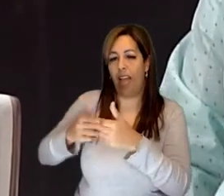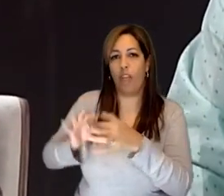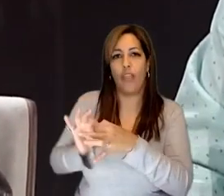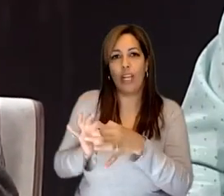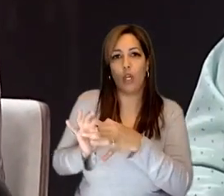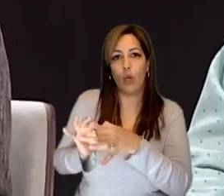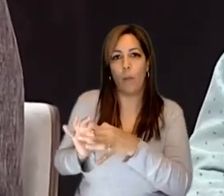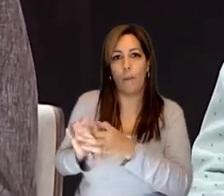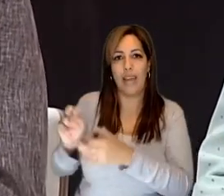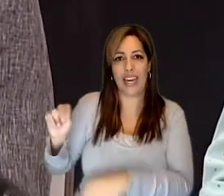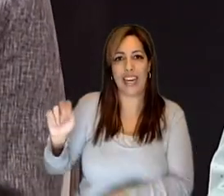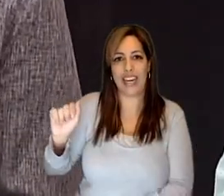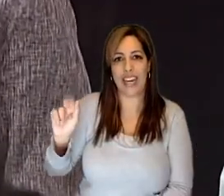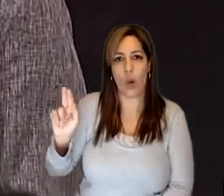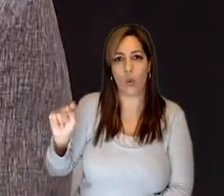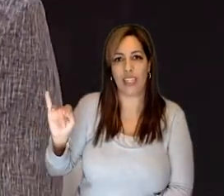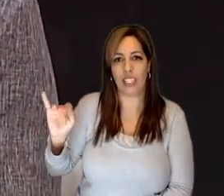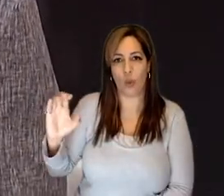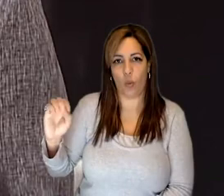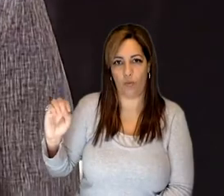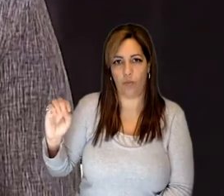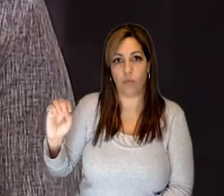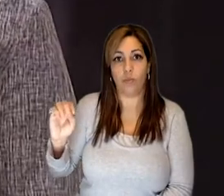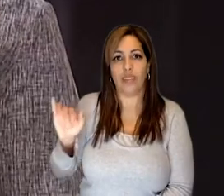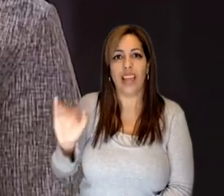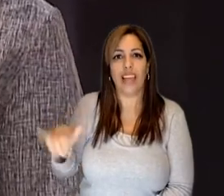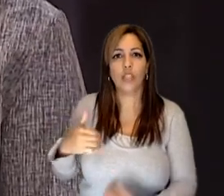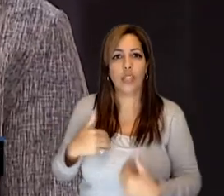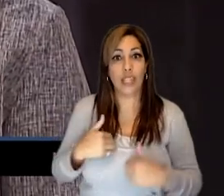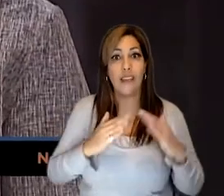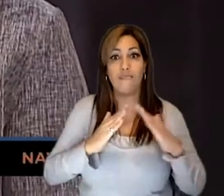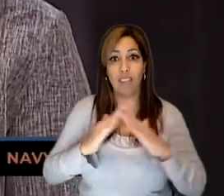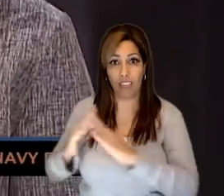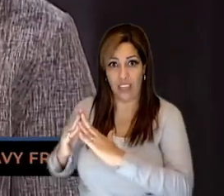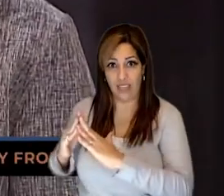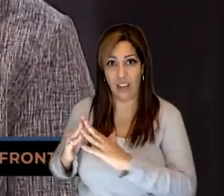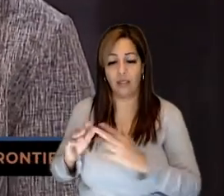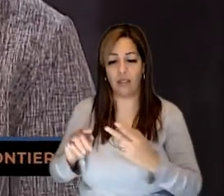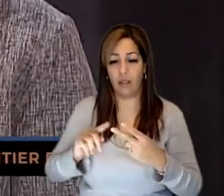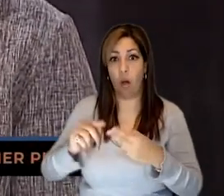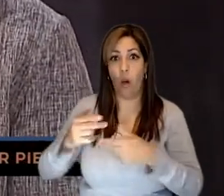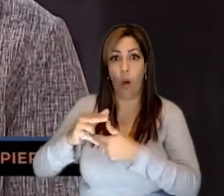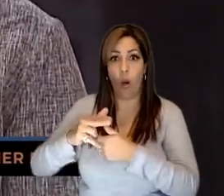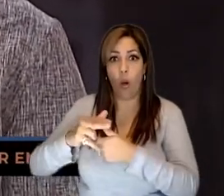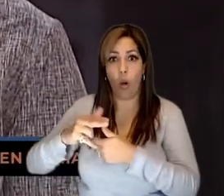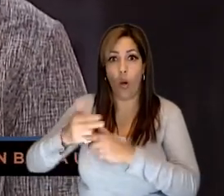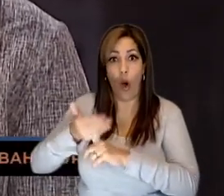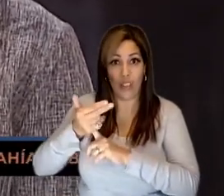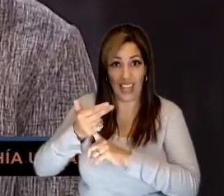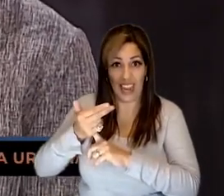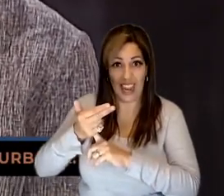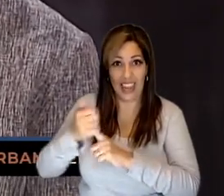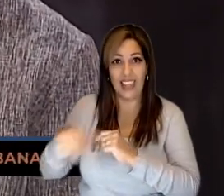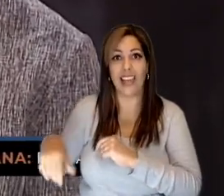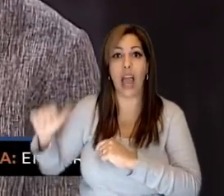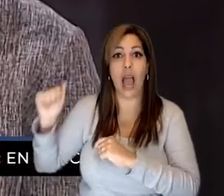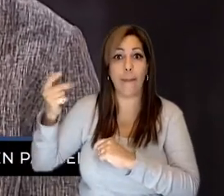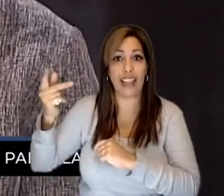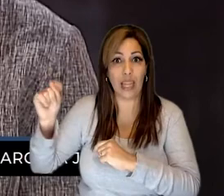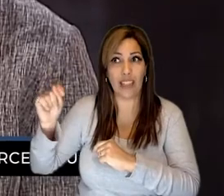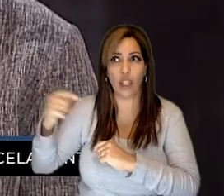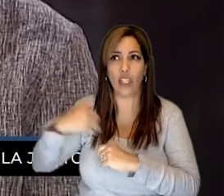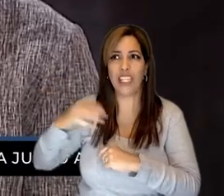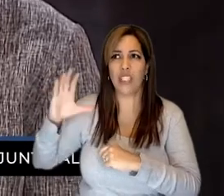lado del Club Náutico. Es un proyecto bien abarcador e incluye vivienda, incluye hotel, incluye condo hotel, tiene unos espacios, creo que